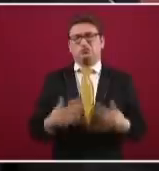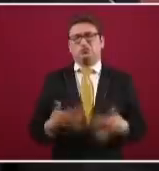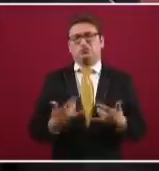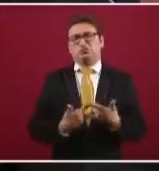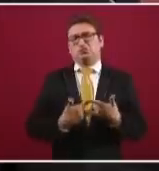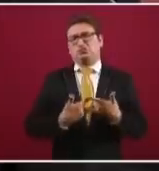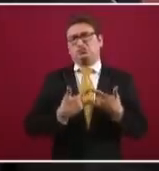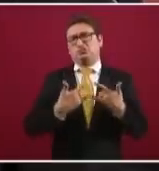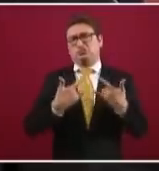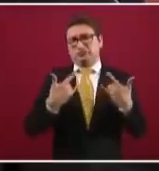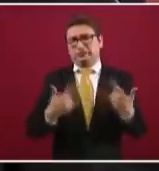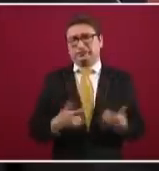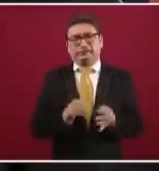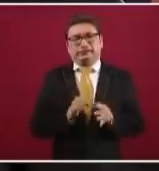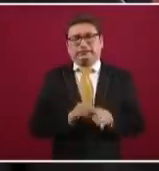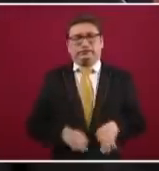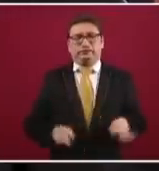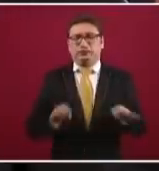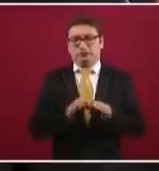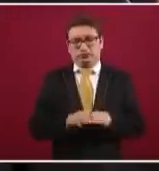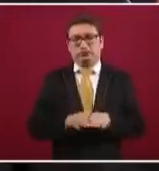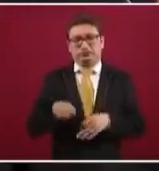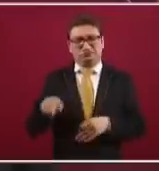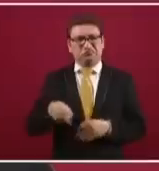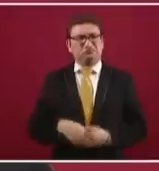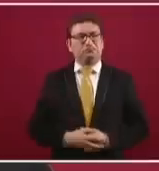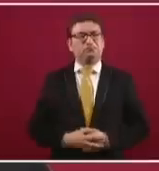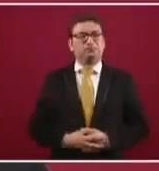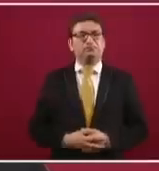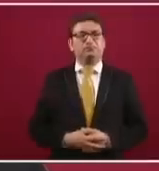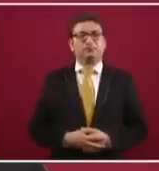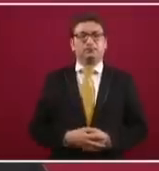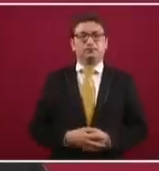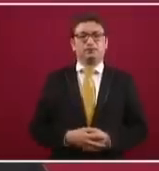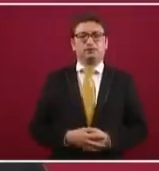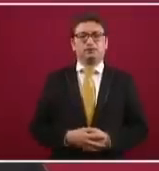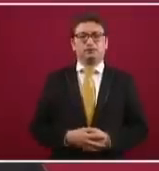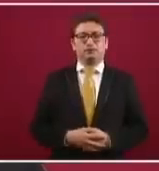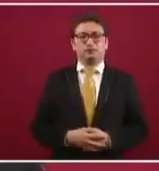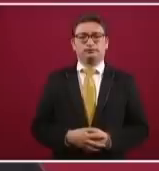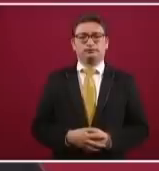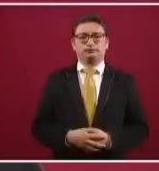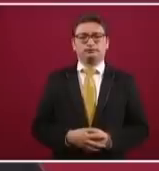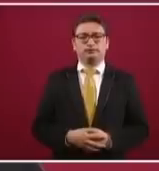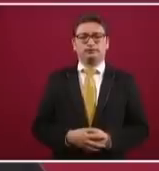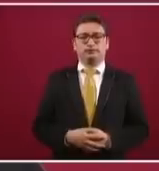históricas, importantísimas. Entonces,